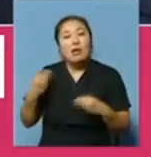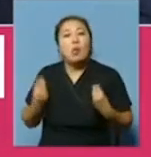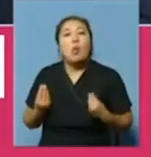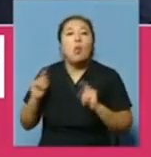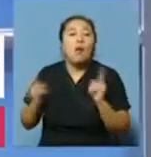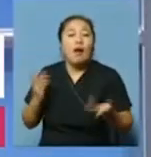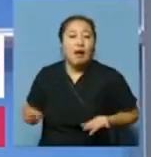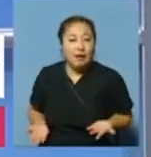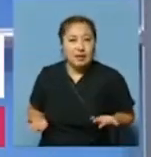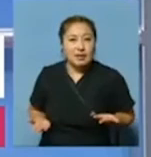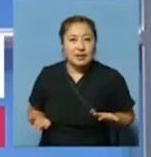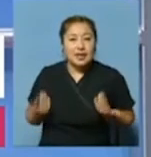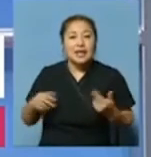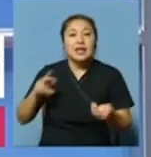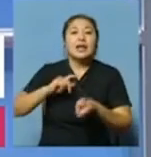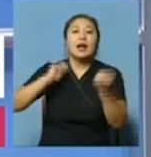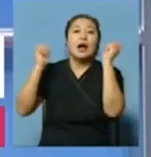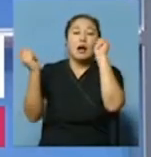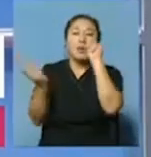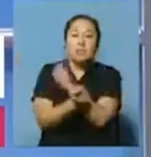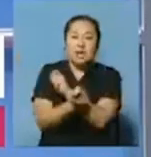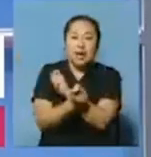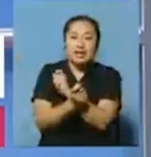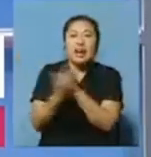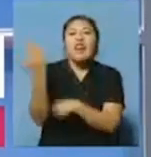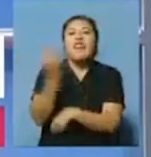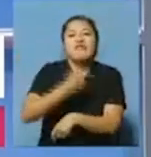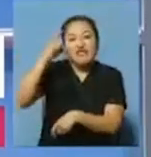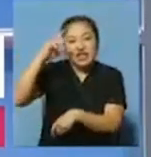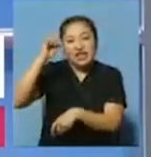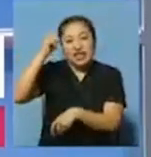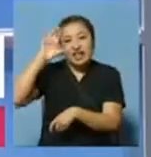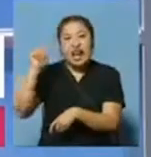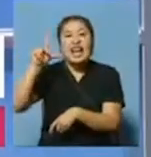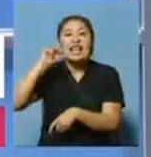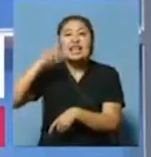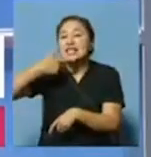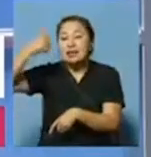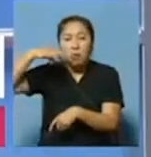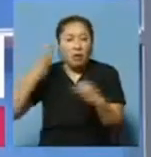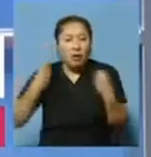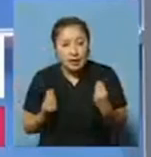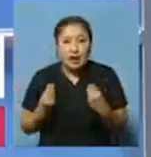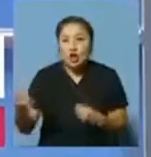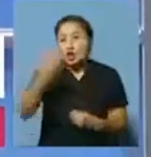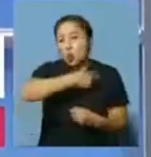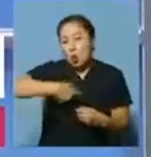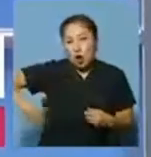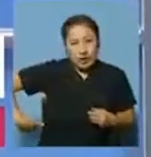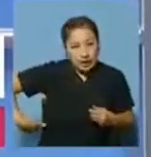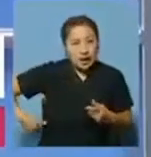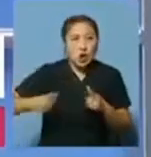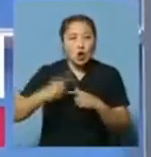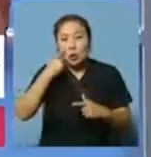es que tenemos que resignificar la discusión del federalismo federalismo no es que un gobernador o un